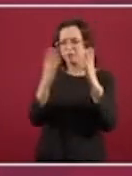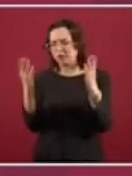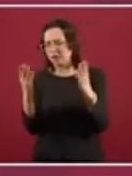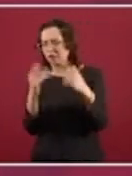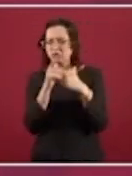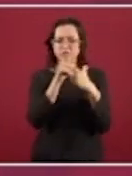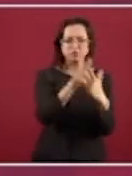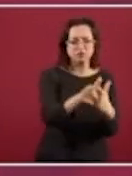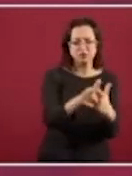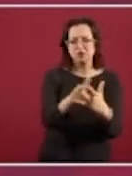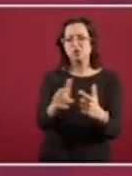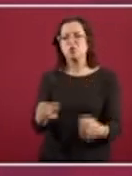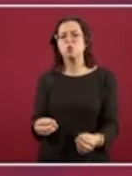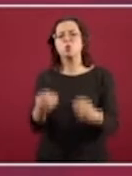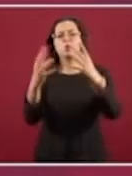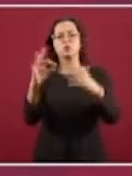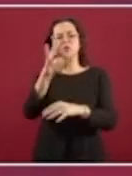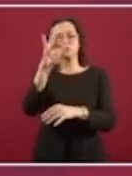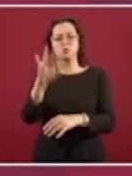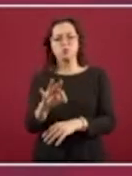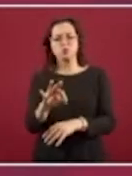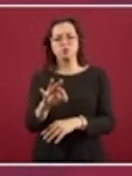qué porcentaje de empresas está